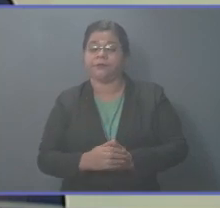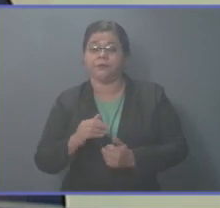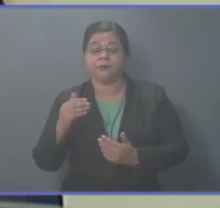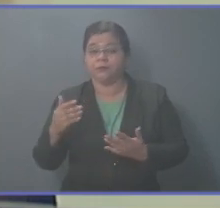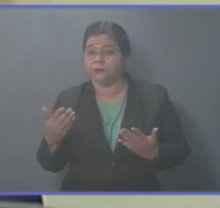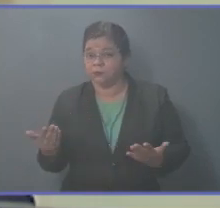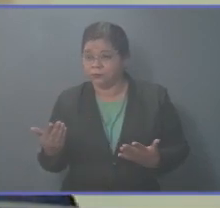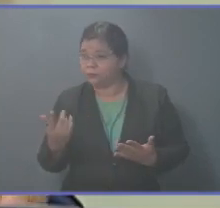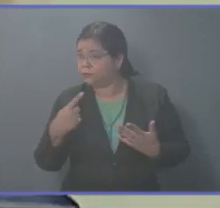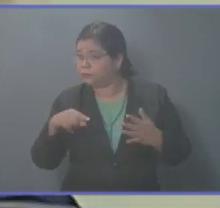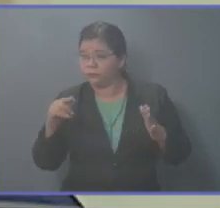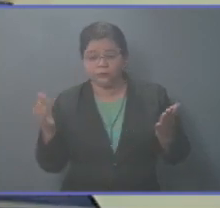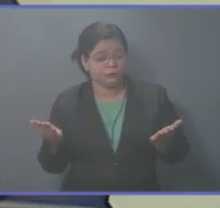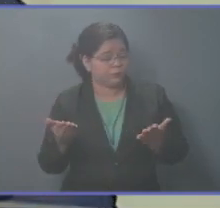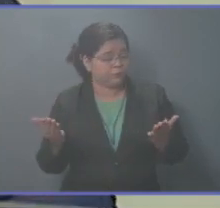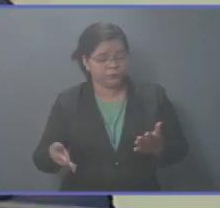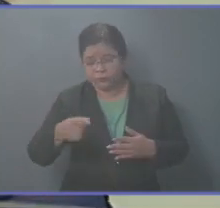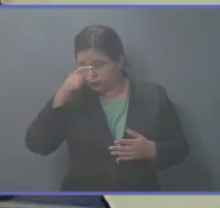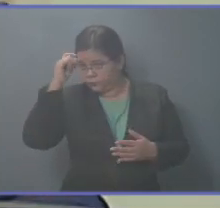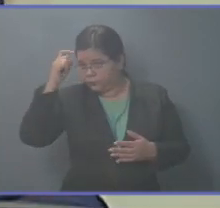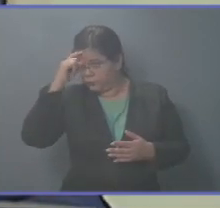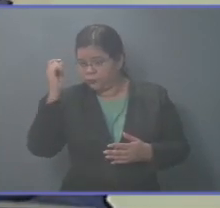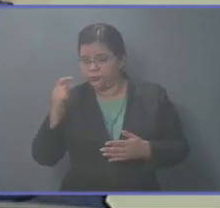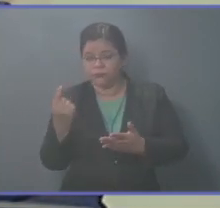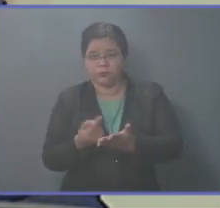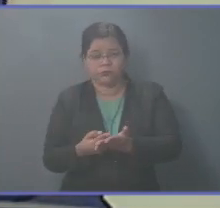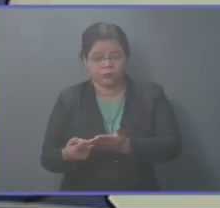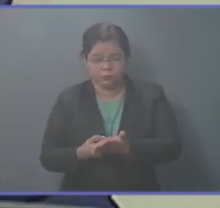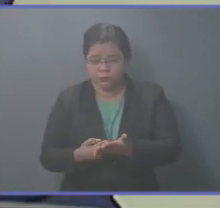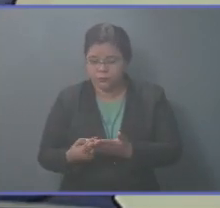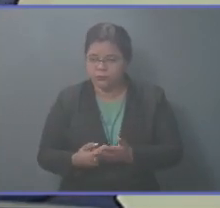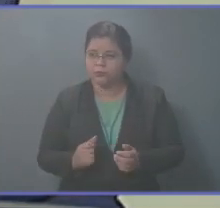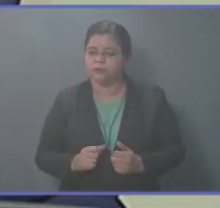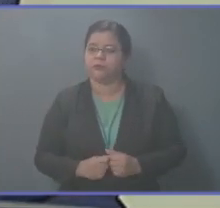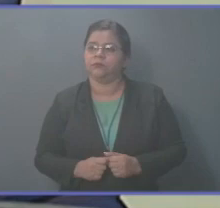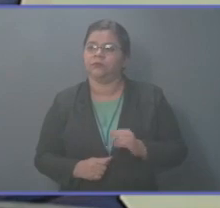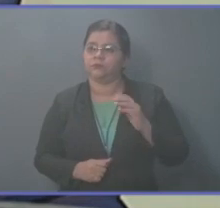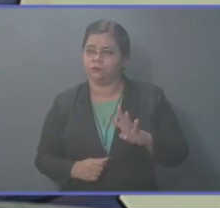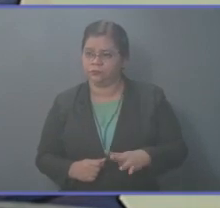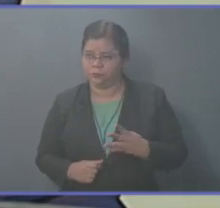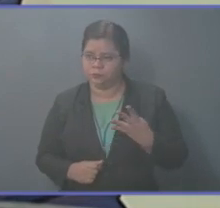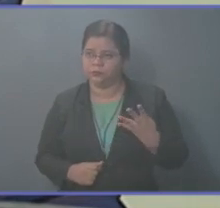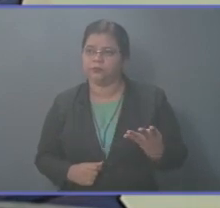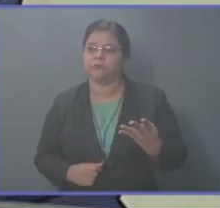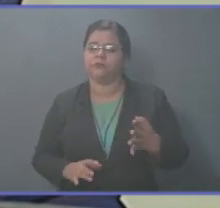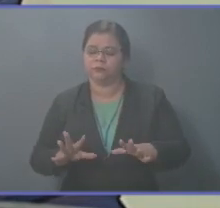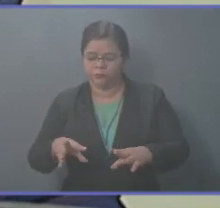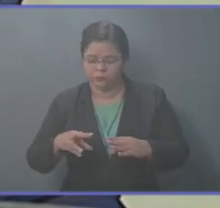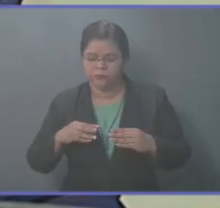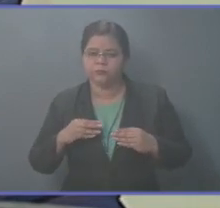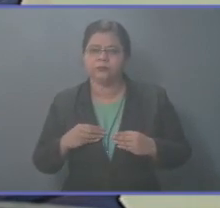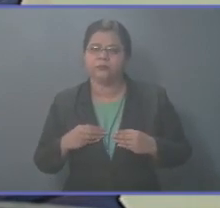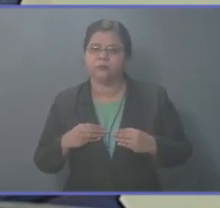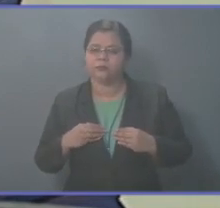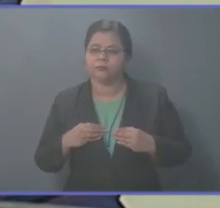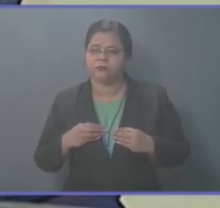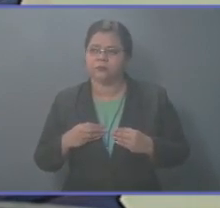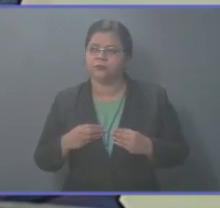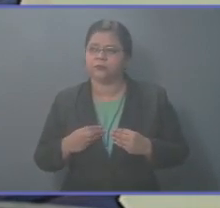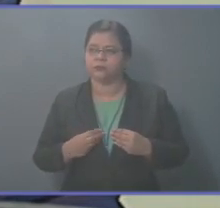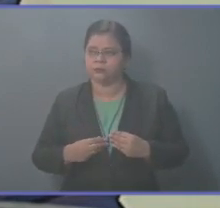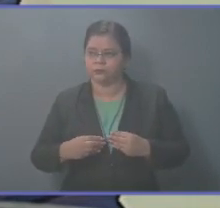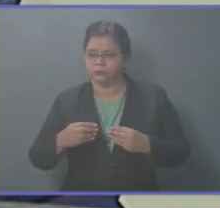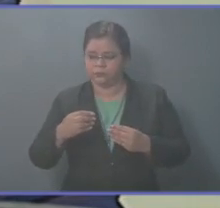a que no realiza funciones consultivas. 4. Al lugar a la adopción de